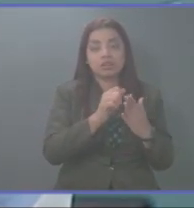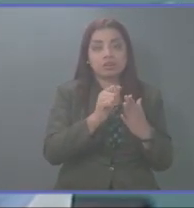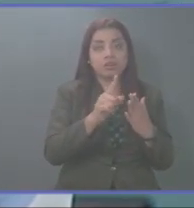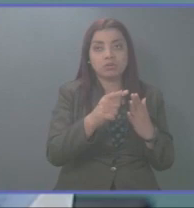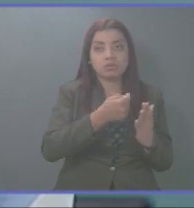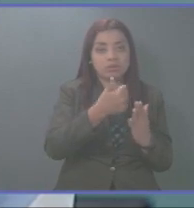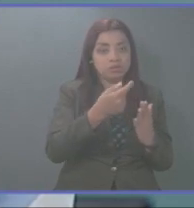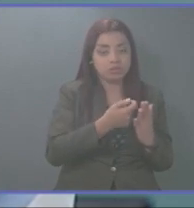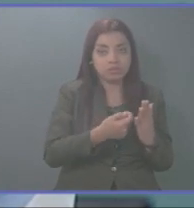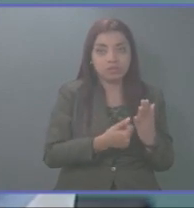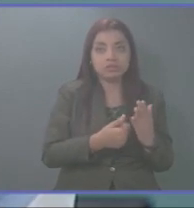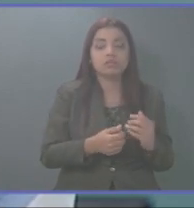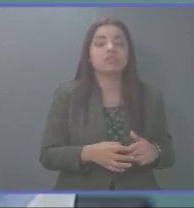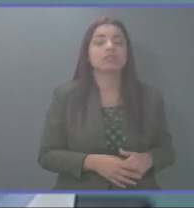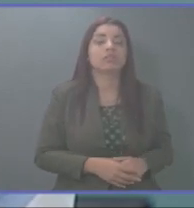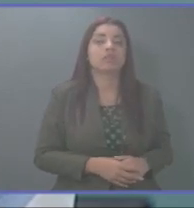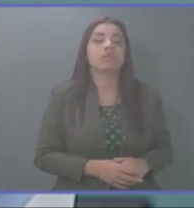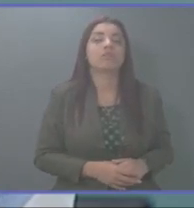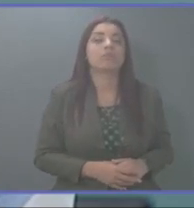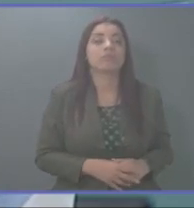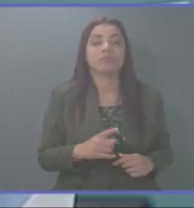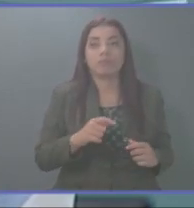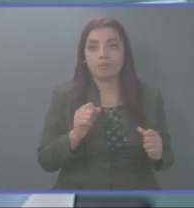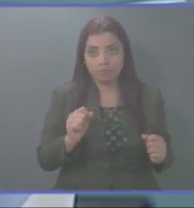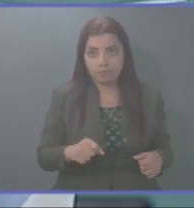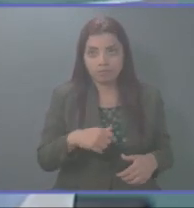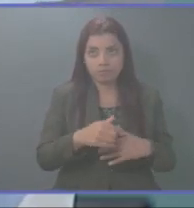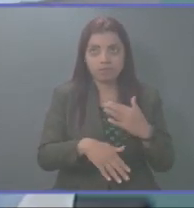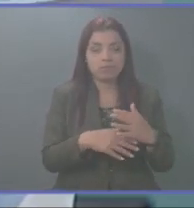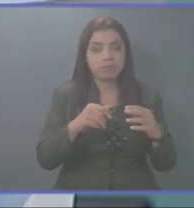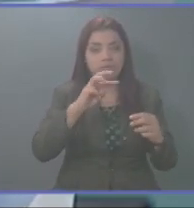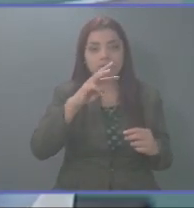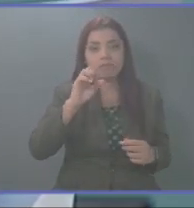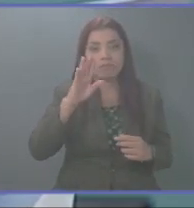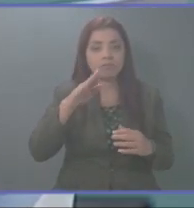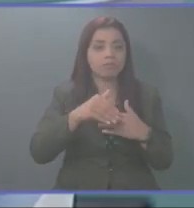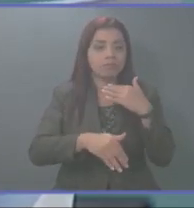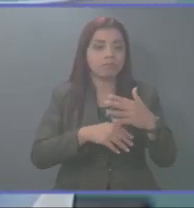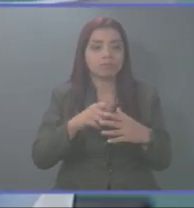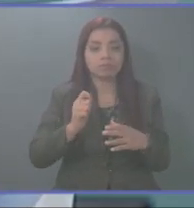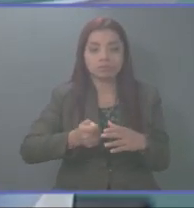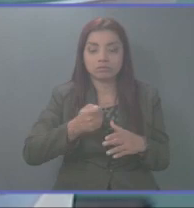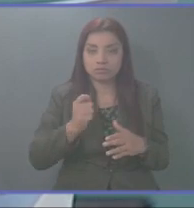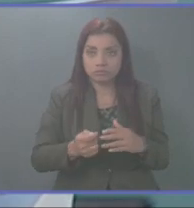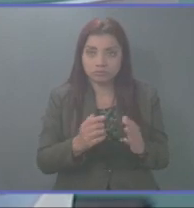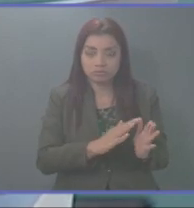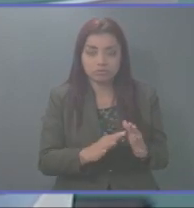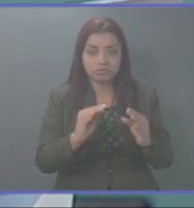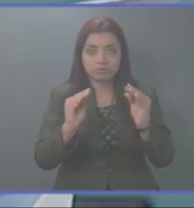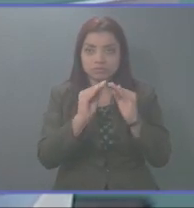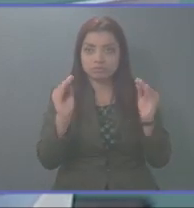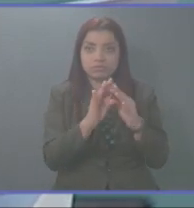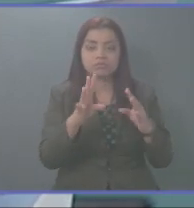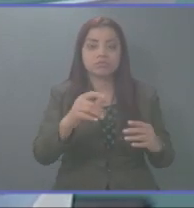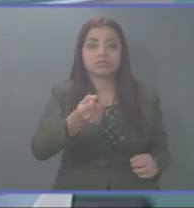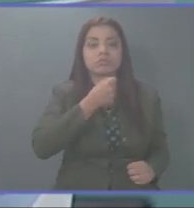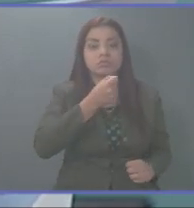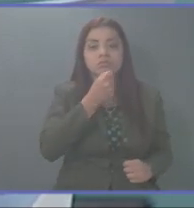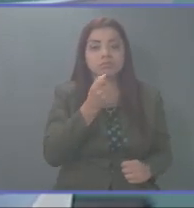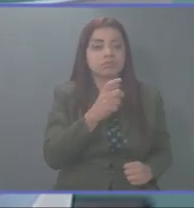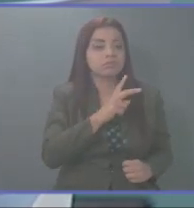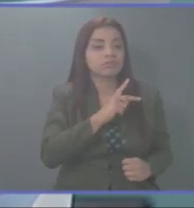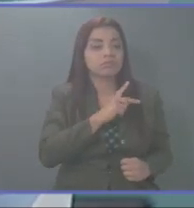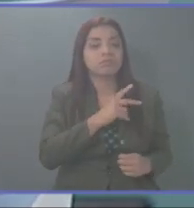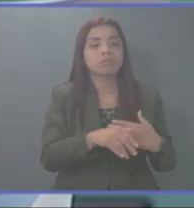manera. 1. Ingresará a la página web del tribunal, llenará en línea un formulario con la información personal